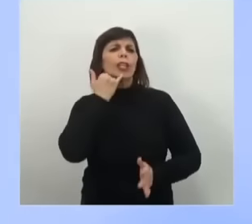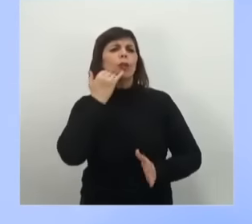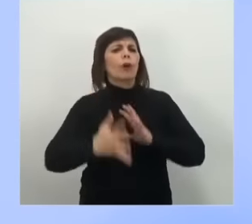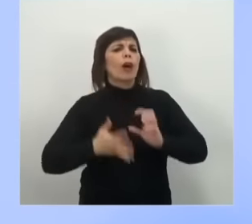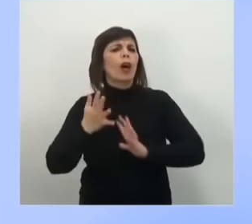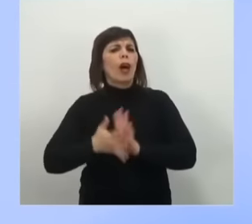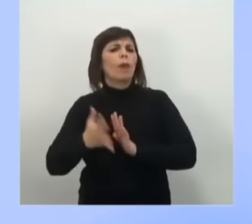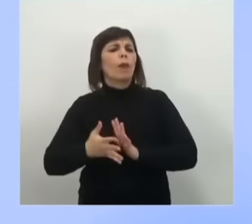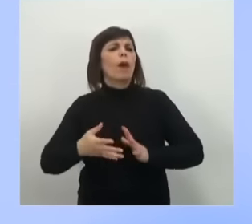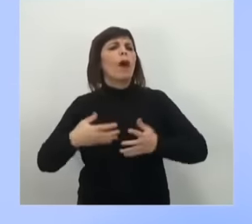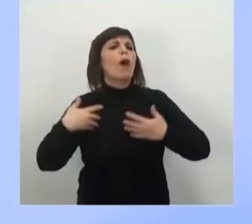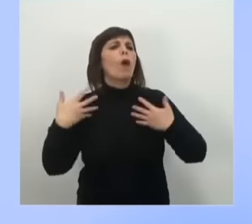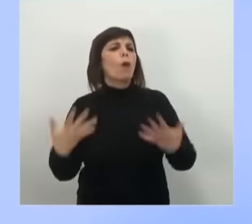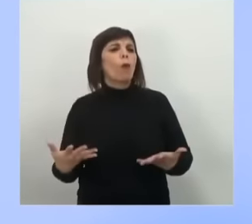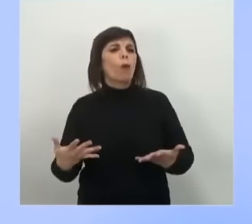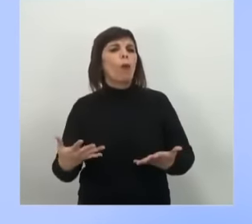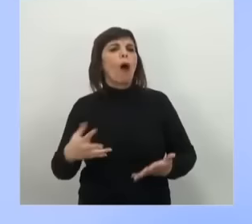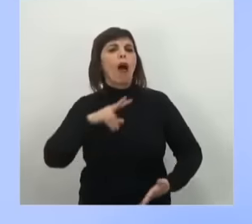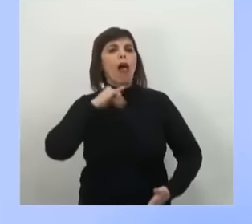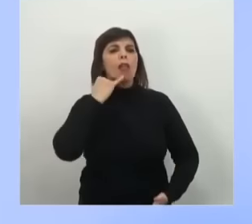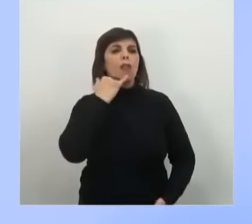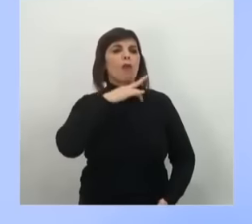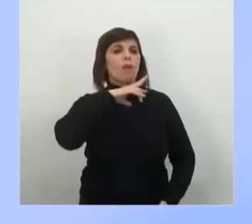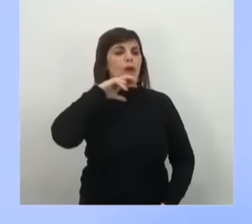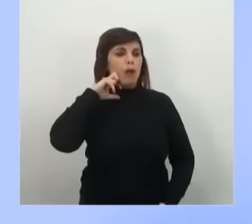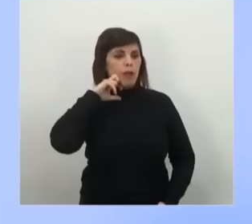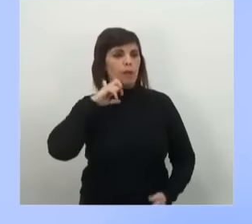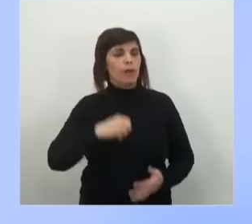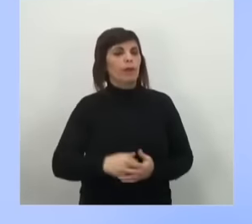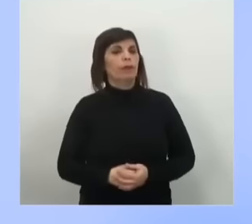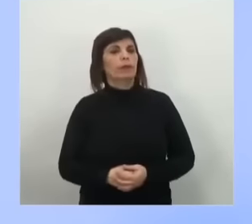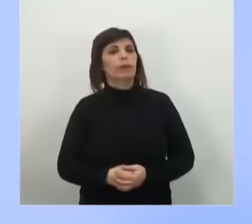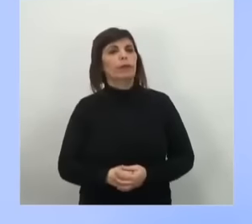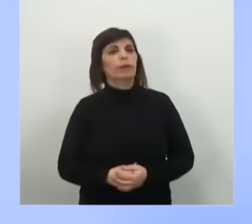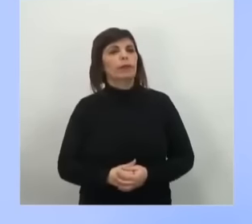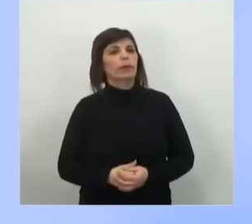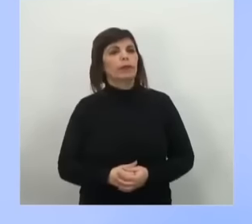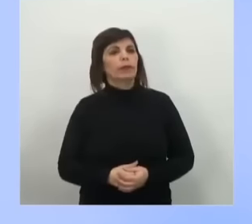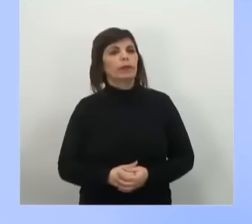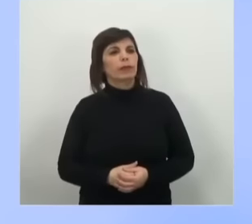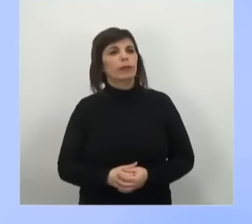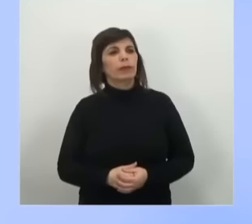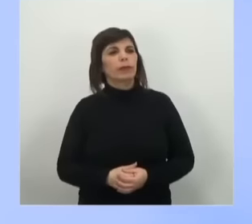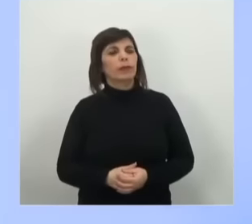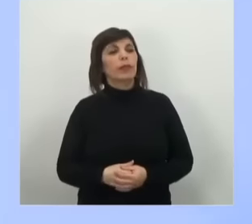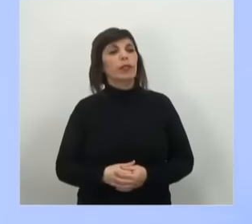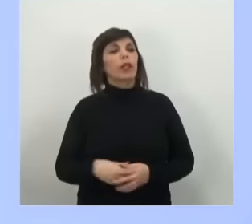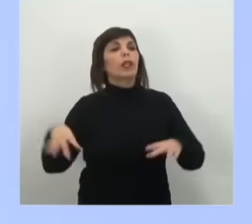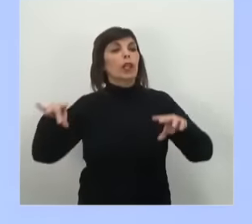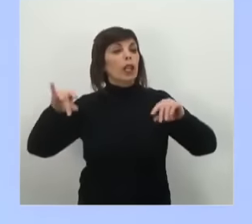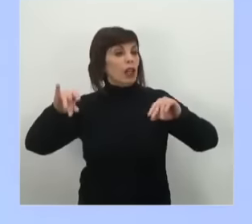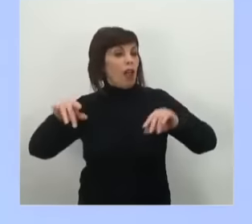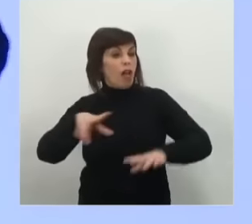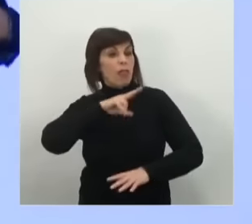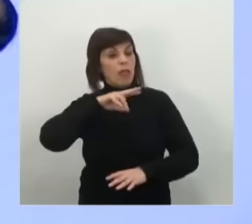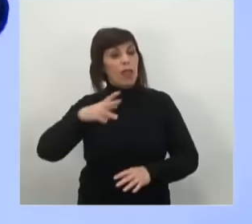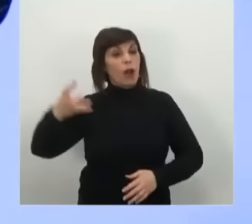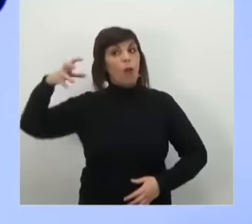hebreo el señor hablaba en hebreo nosotros allí Cuando recién uno llega a la tierra de Israel Entonces